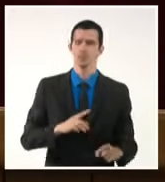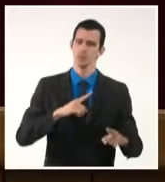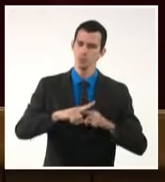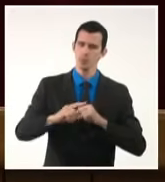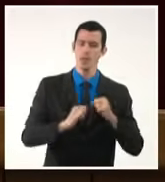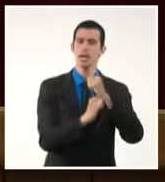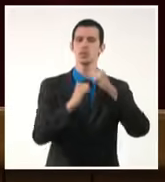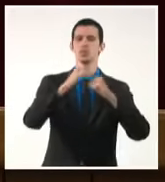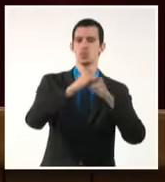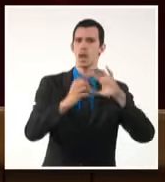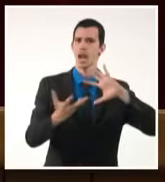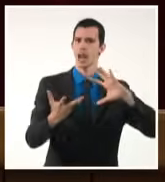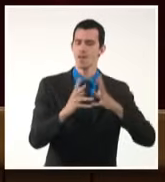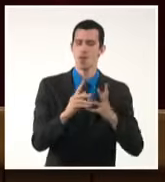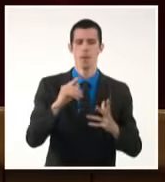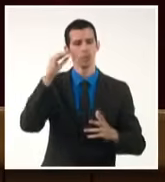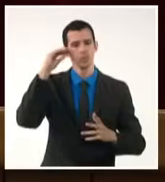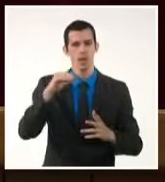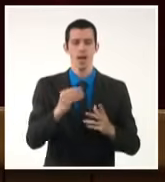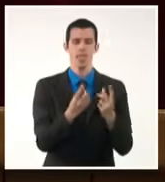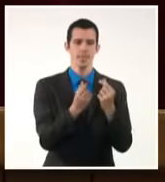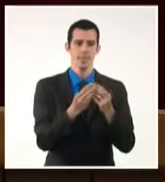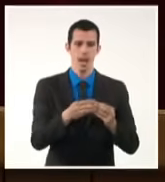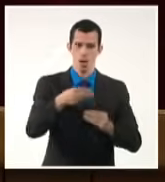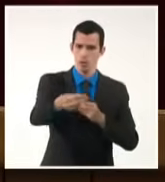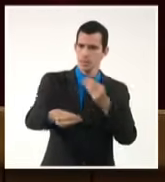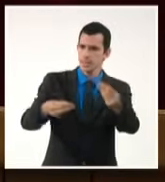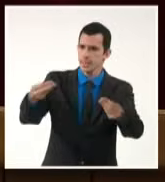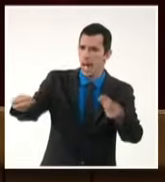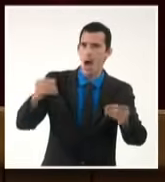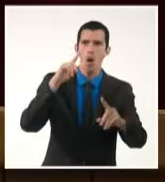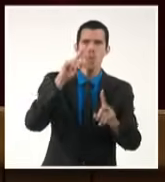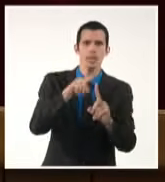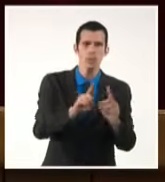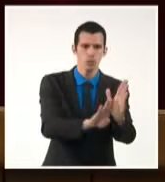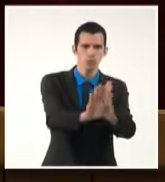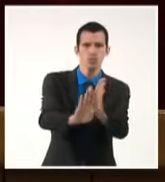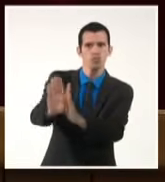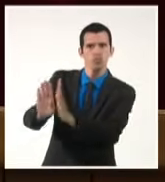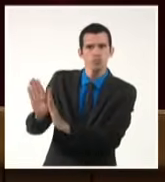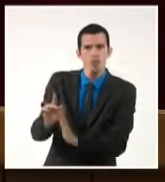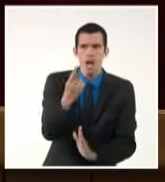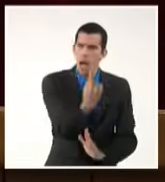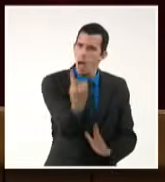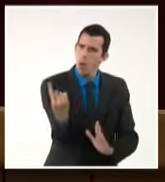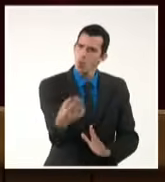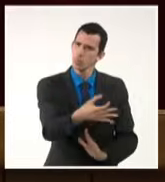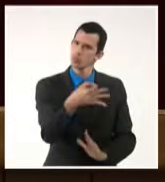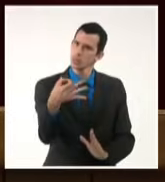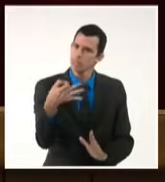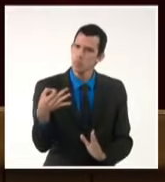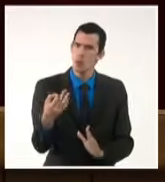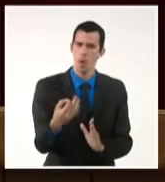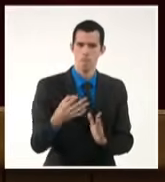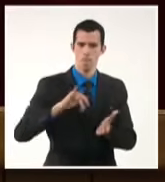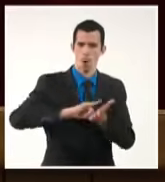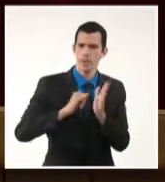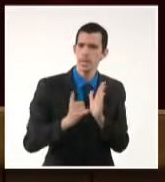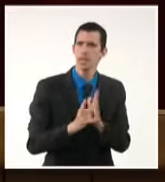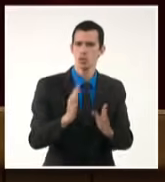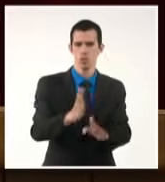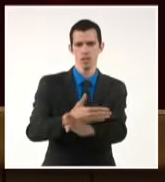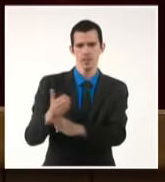en que operan, con el objetivo de avanzar en su autonomía real, recuperar los niveles de eficiencia de las principales actividades